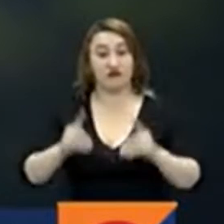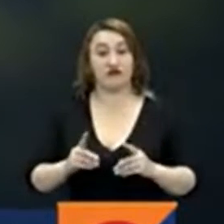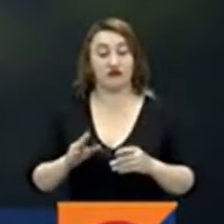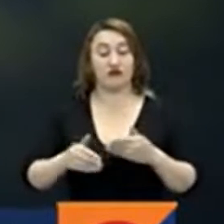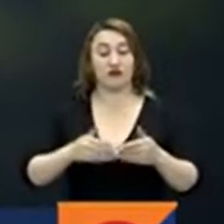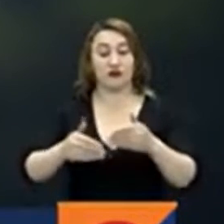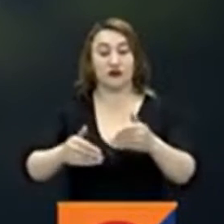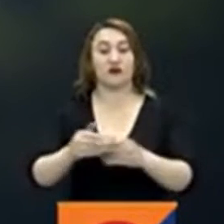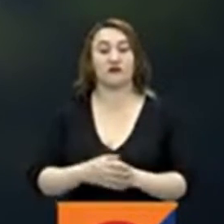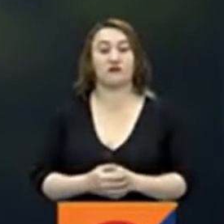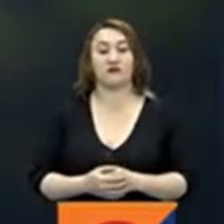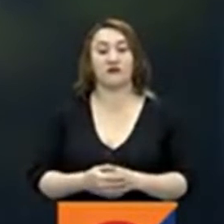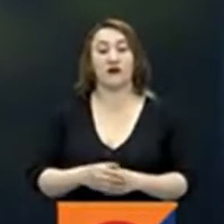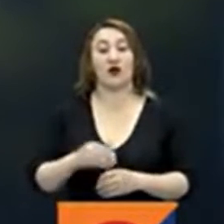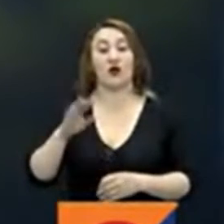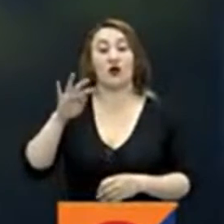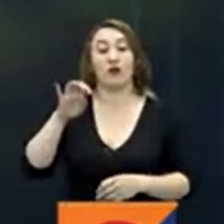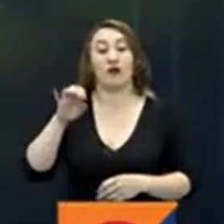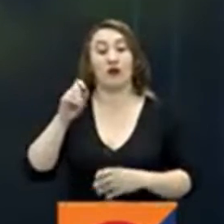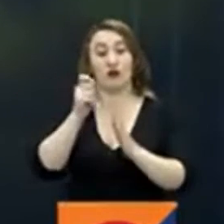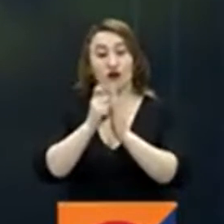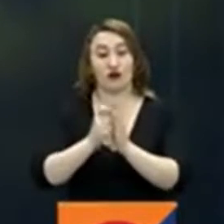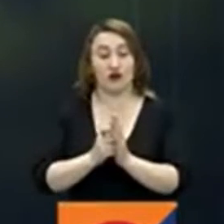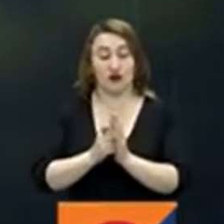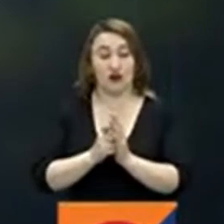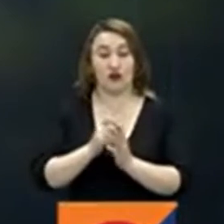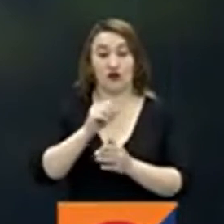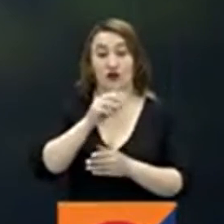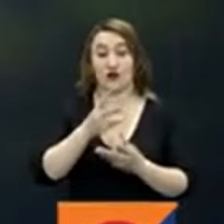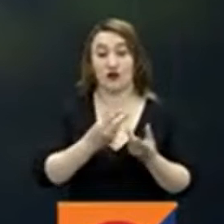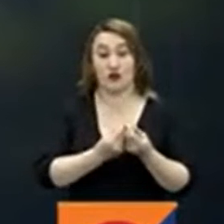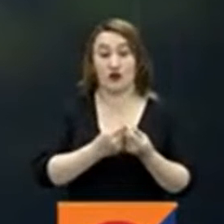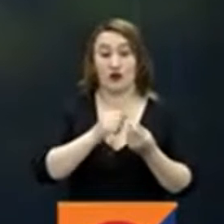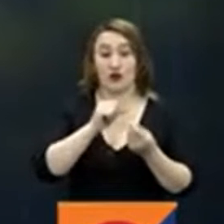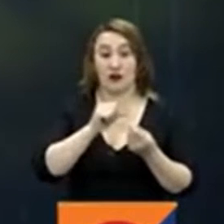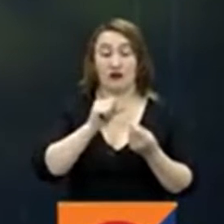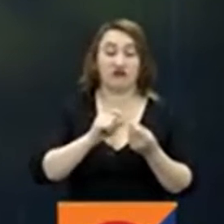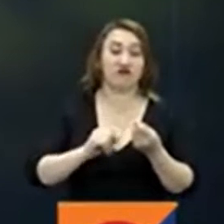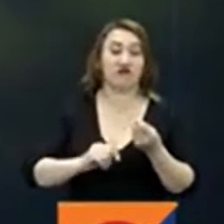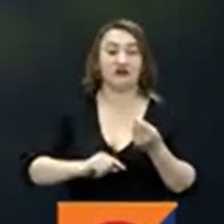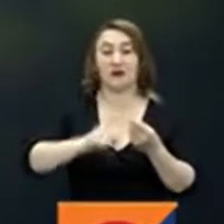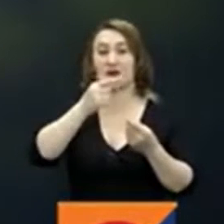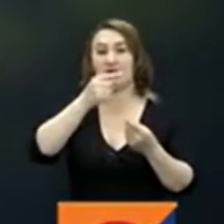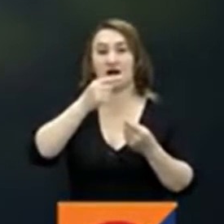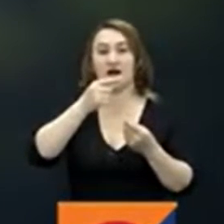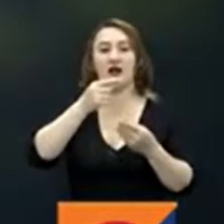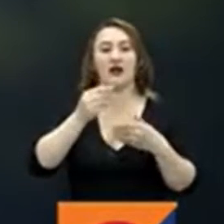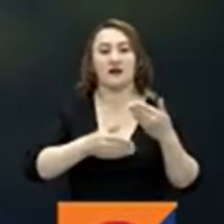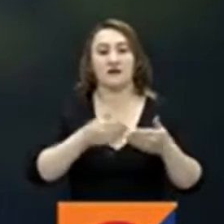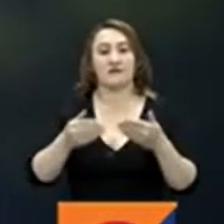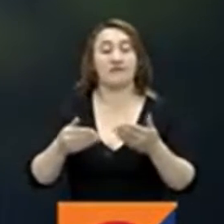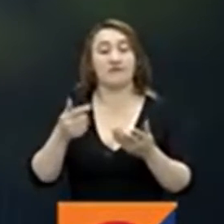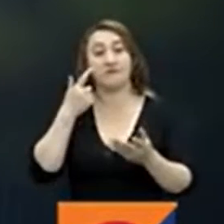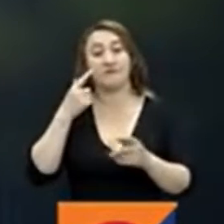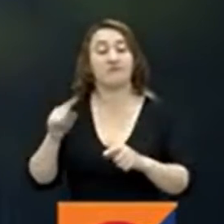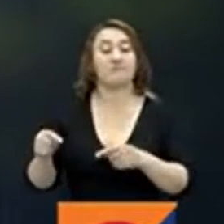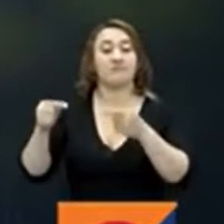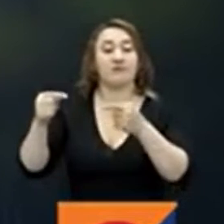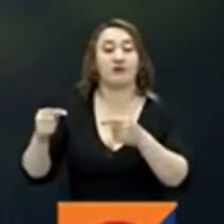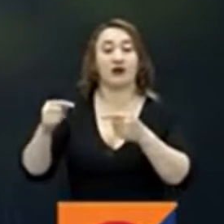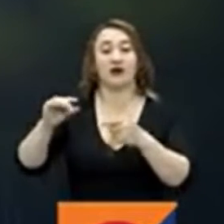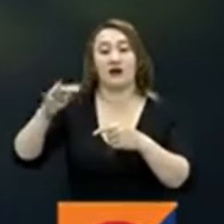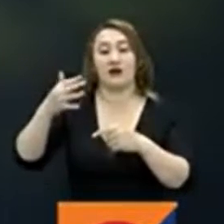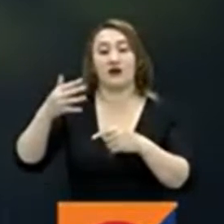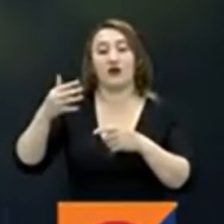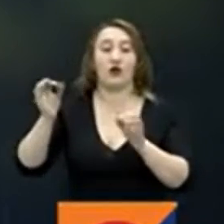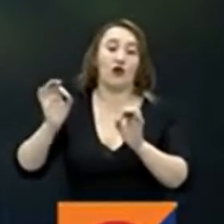cuenta con 9 puntos, lidera la clasificación del Grupo A, ya avanzó a la siguiente etapa, pero aún resta por definir si disputará el partido por el 5º puesto